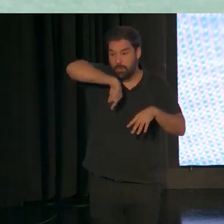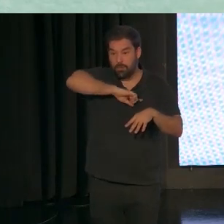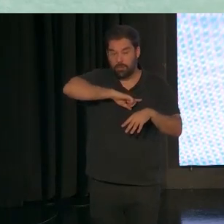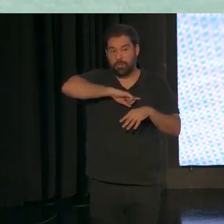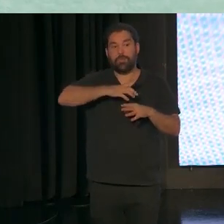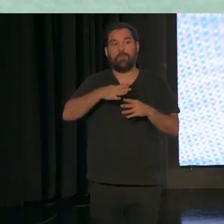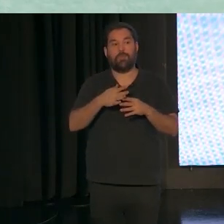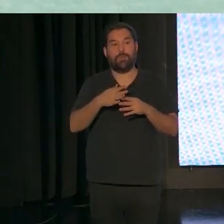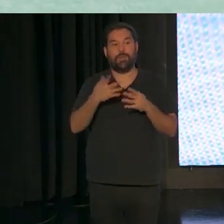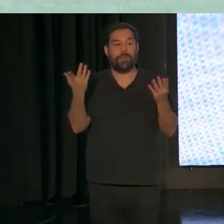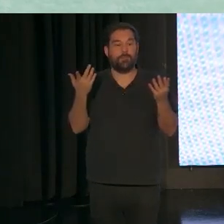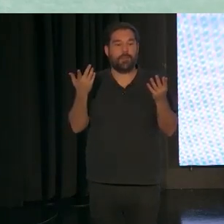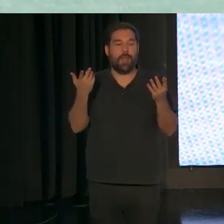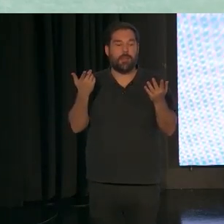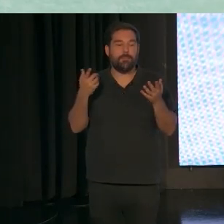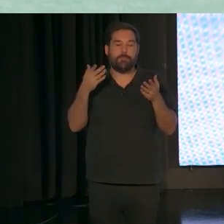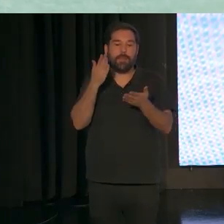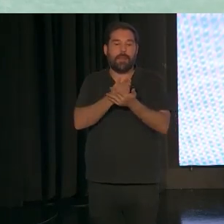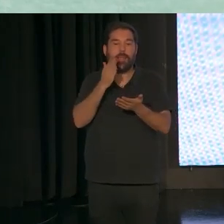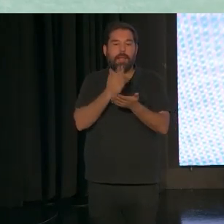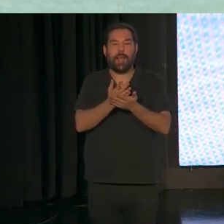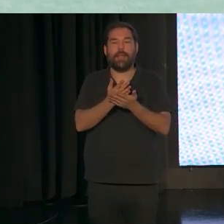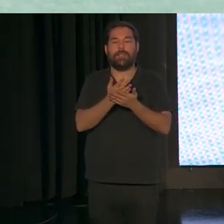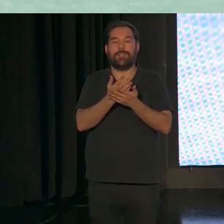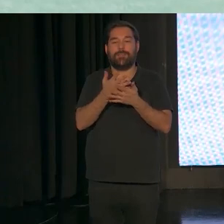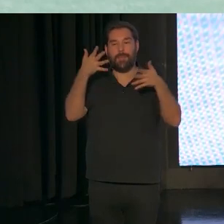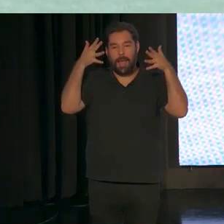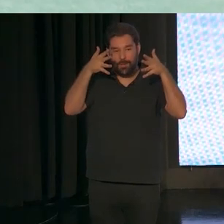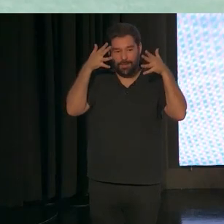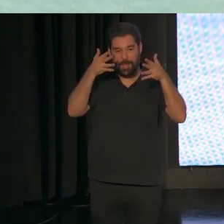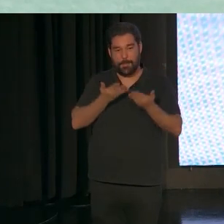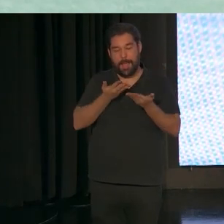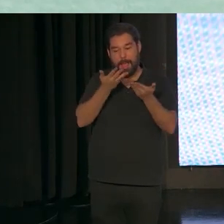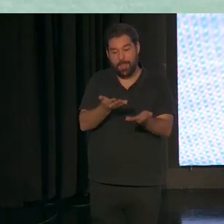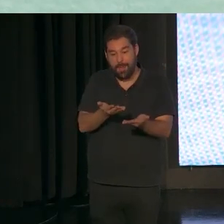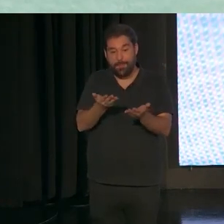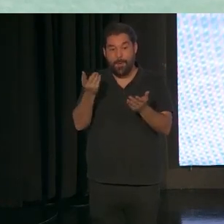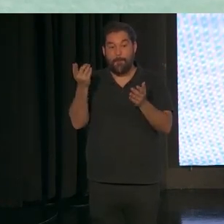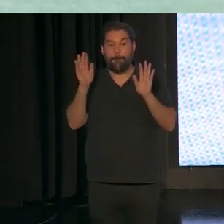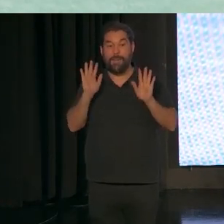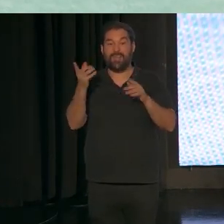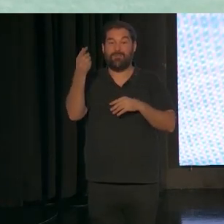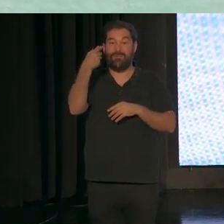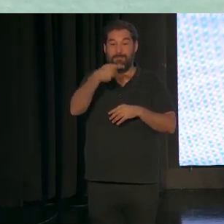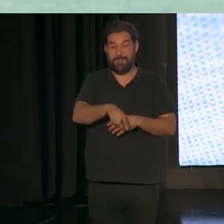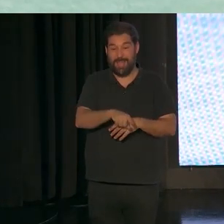que en sesiones orientamos ayudamos sino que tiene una ayuda varias horas a lo largo